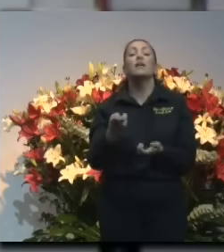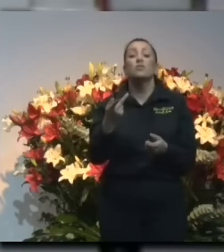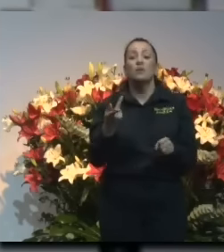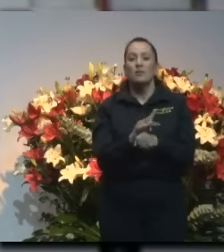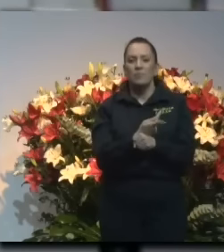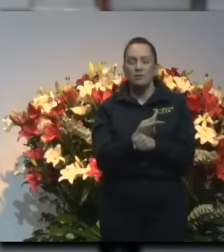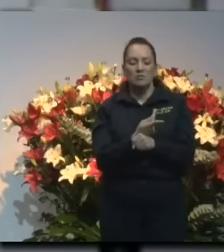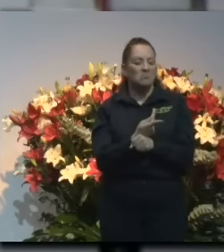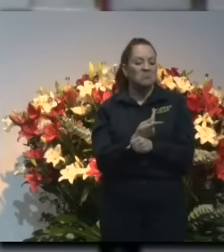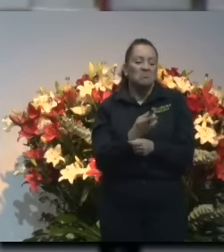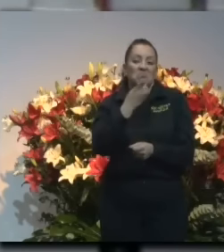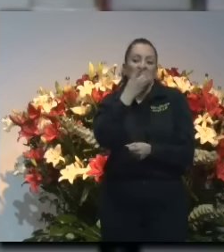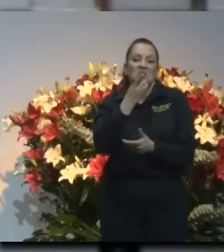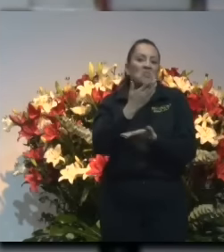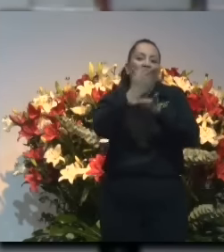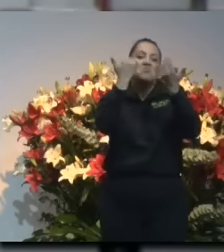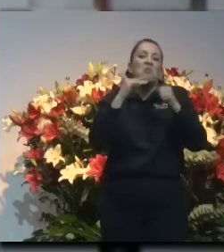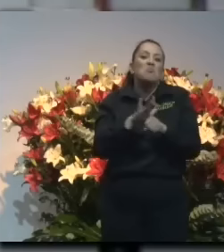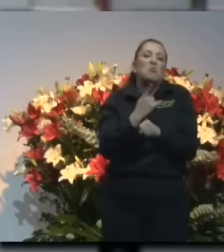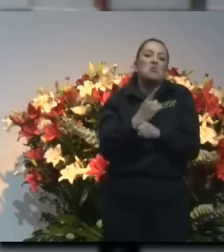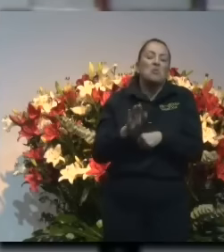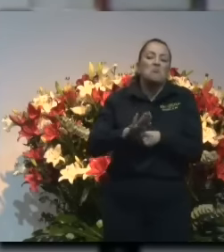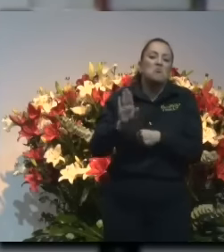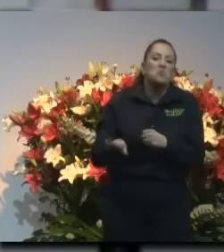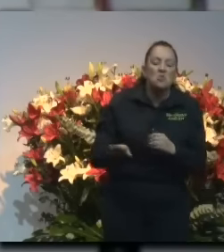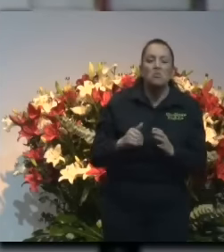no identificada de su muerte.